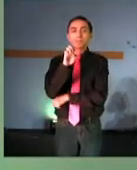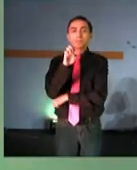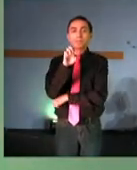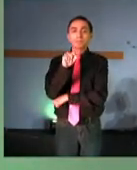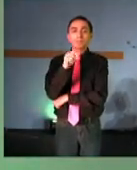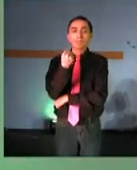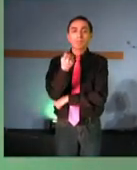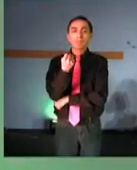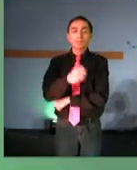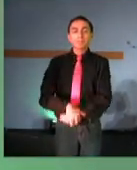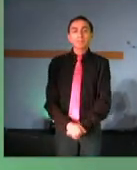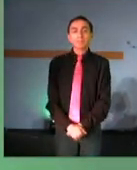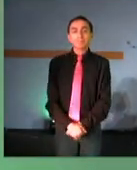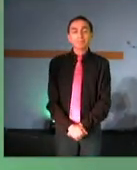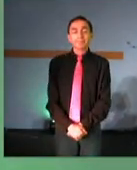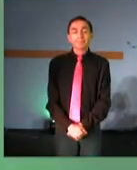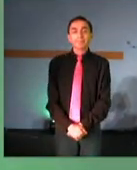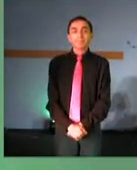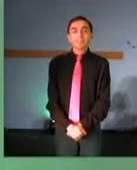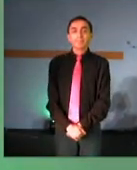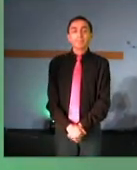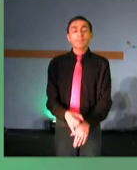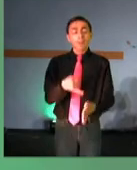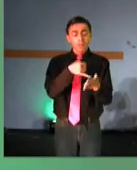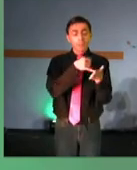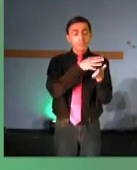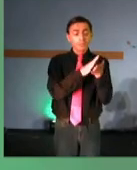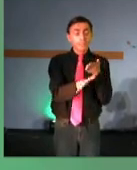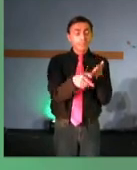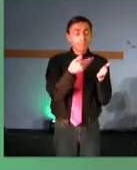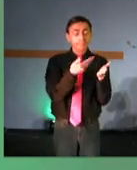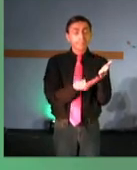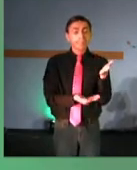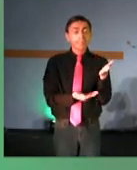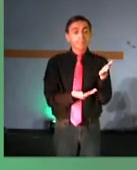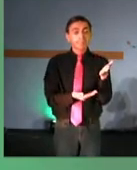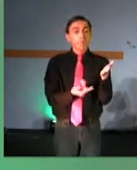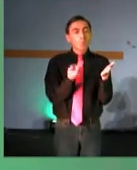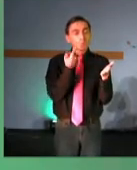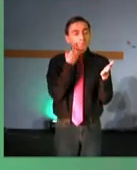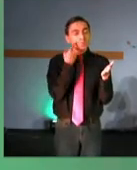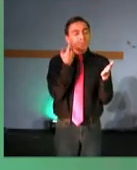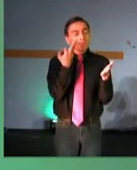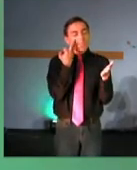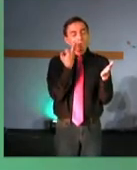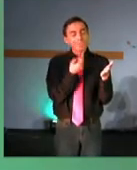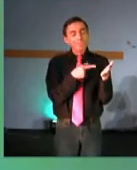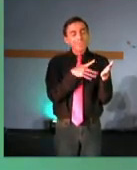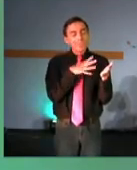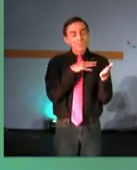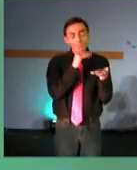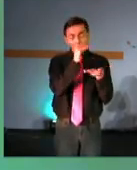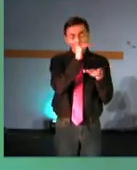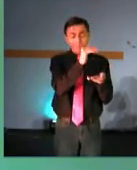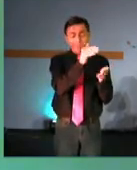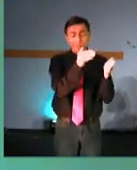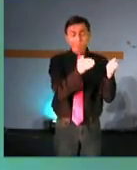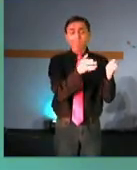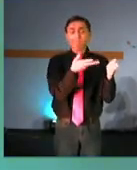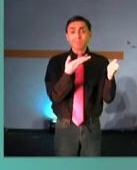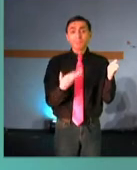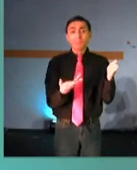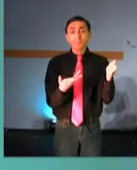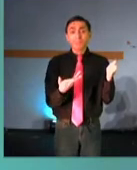1979. Solo pudimos publicar, y ustedes van a ver que es bastante vasto, lo ocurrido